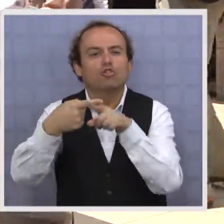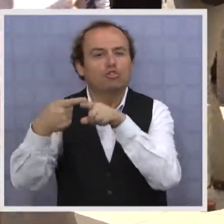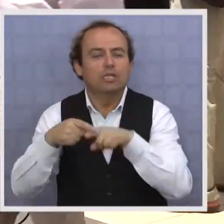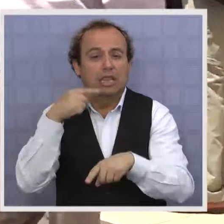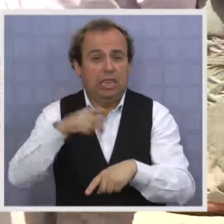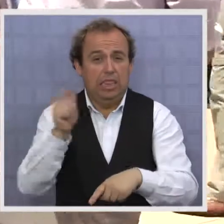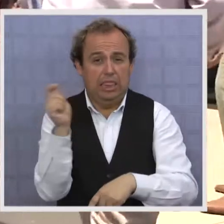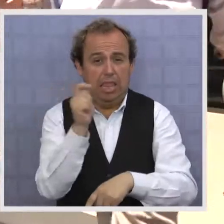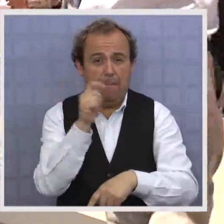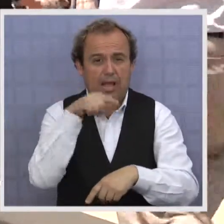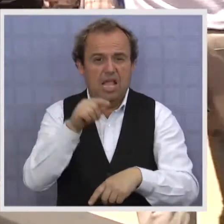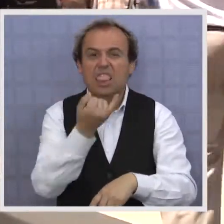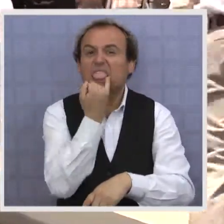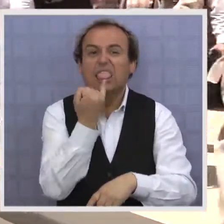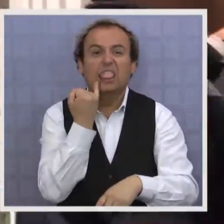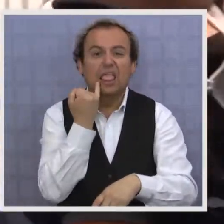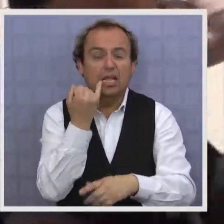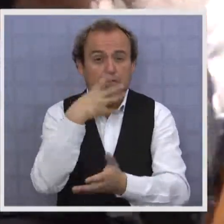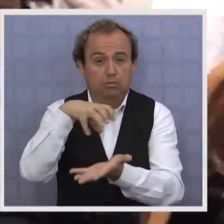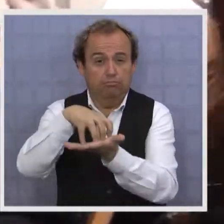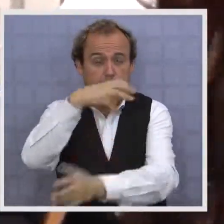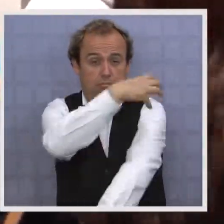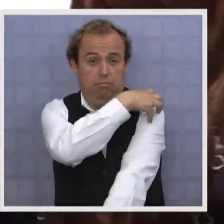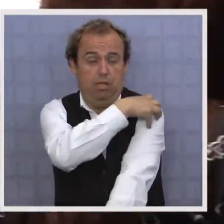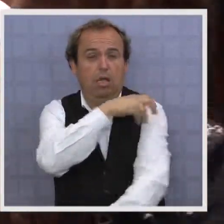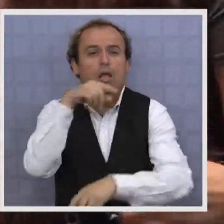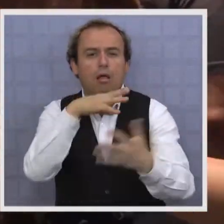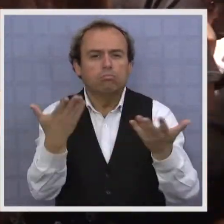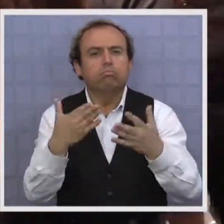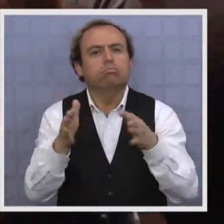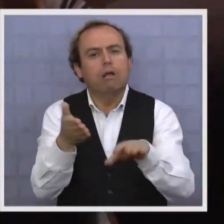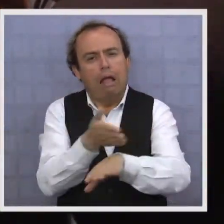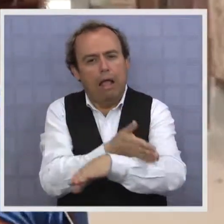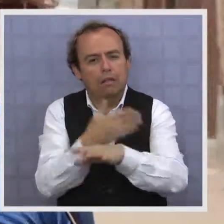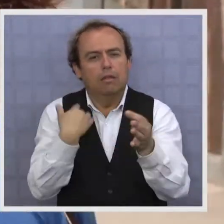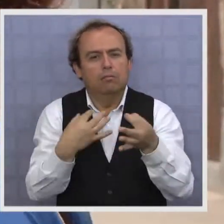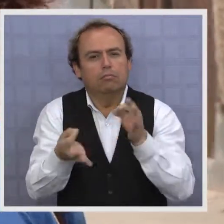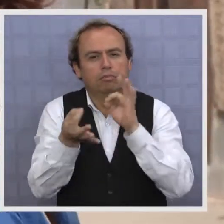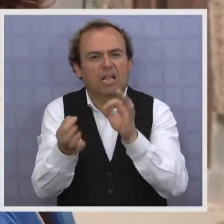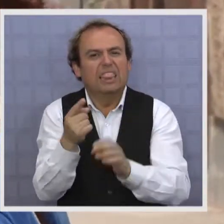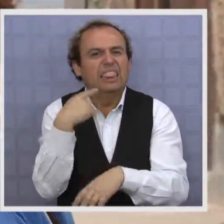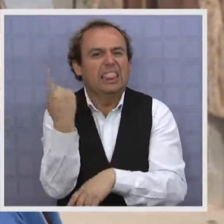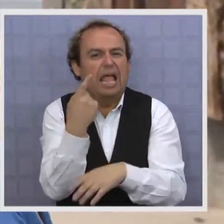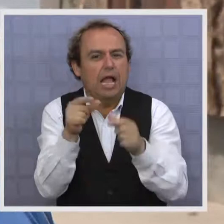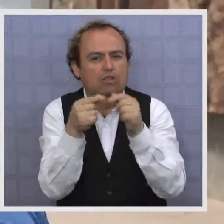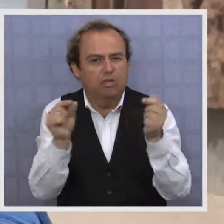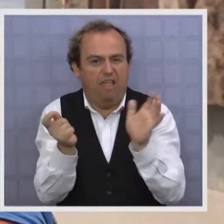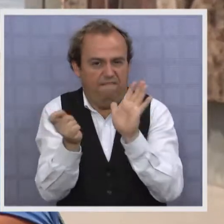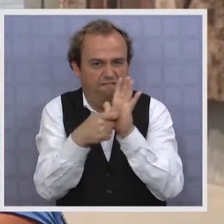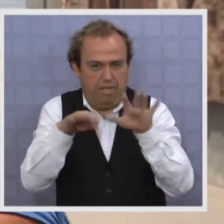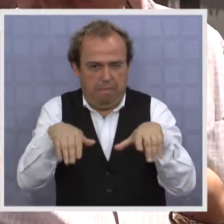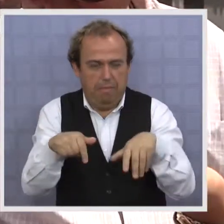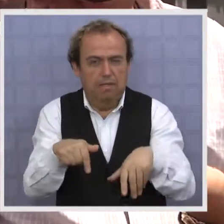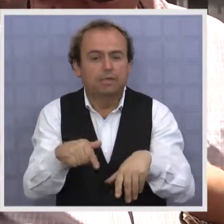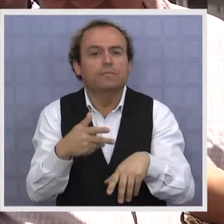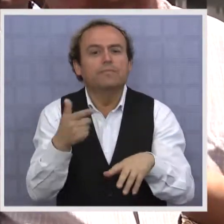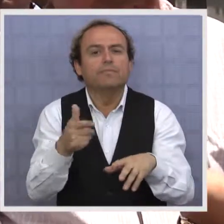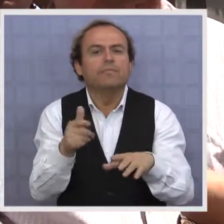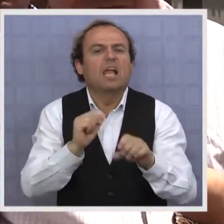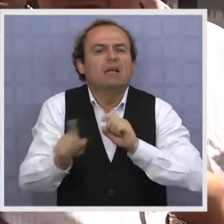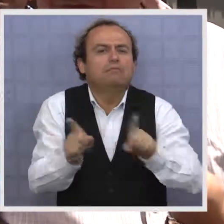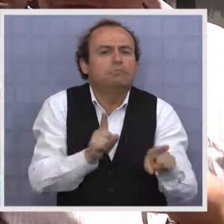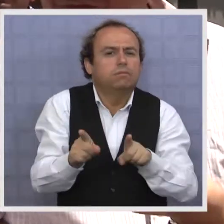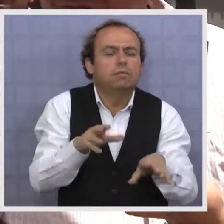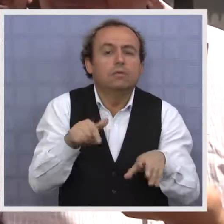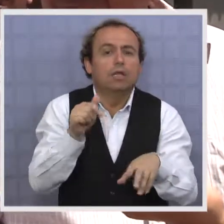Tarapacá en la Intendencia Regional, de acuerdo a una medida dispuesta y ejecutada nacionalmente en esta fecha. Esta es una acción que se está